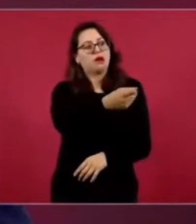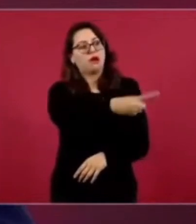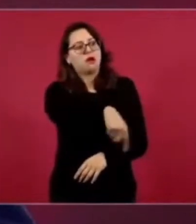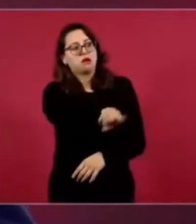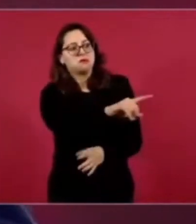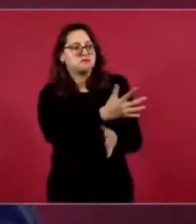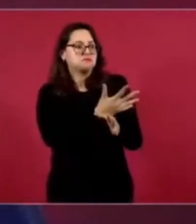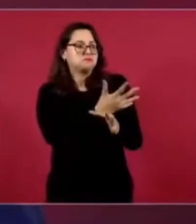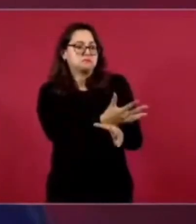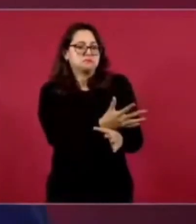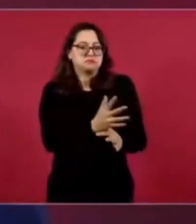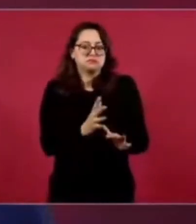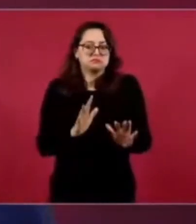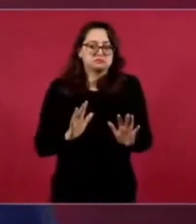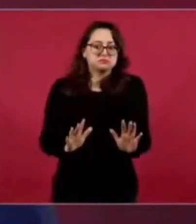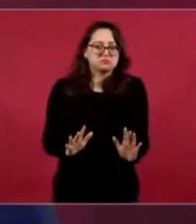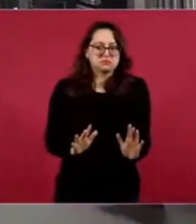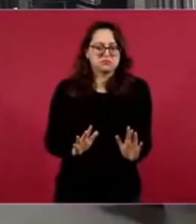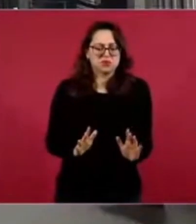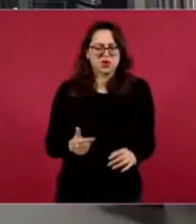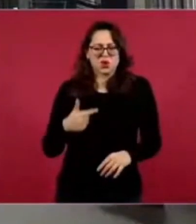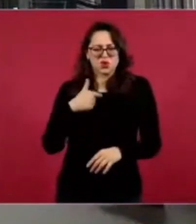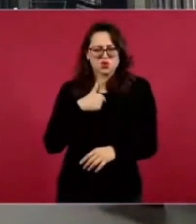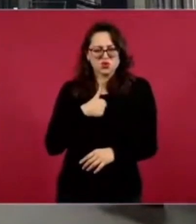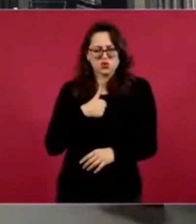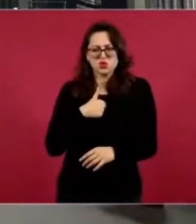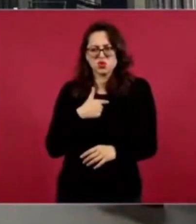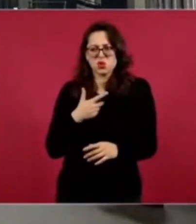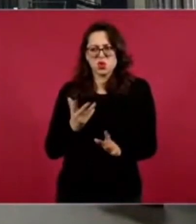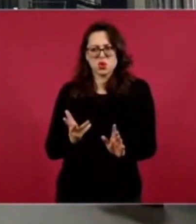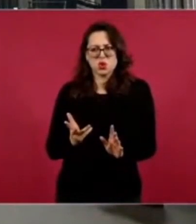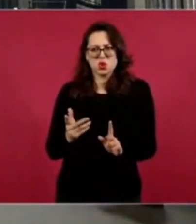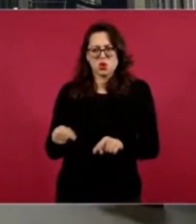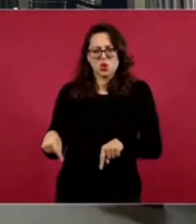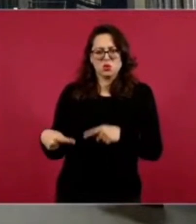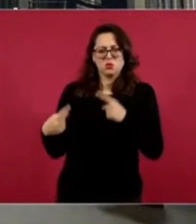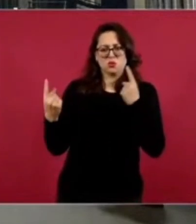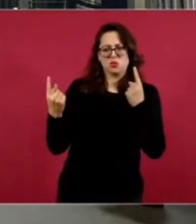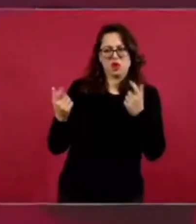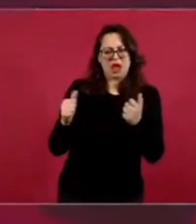sentirse, ¿no?, de que estamos separados, ¿no?